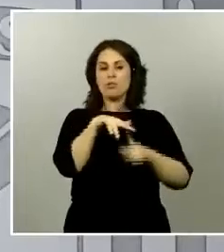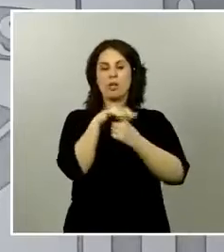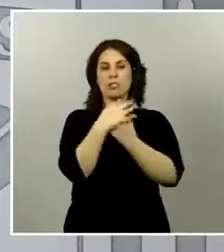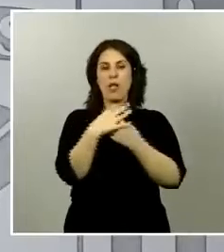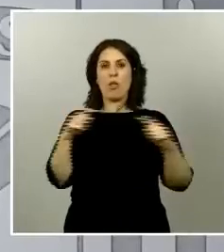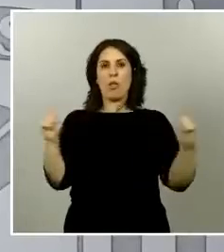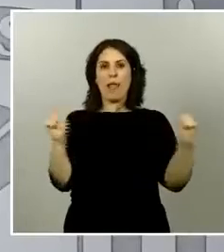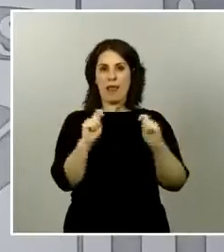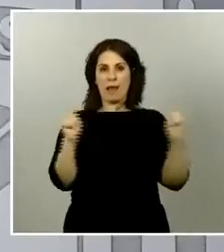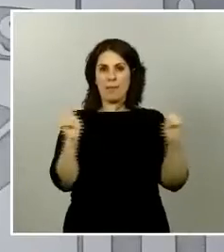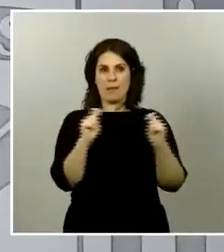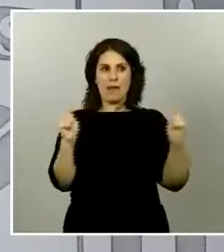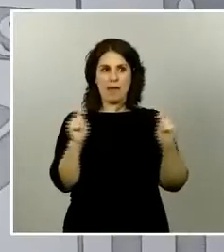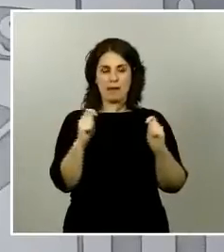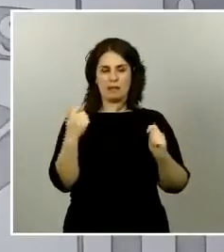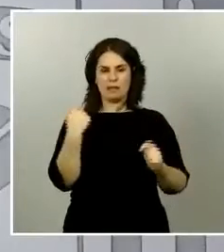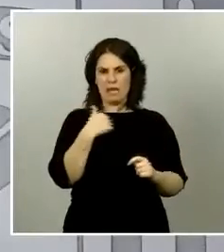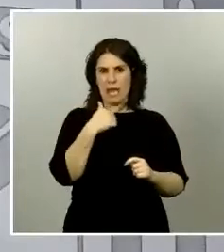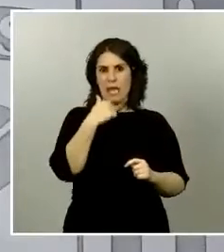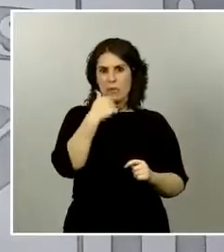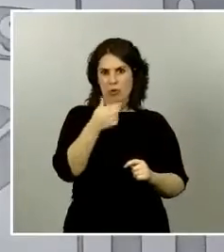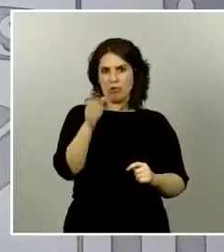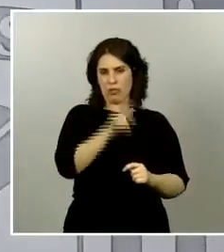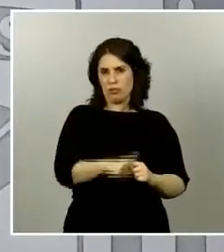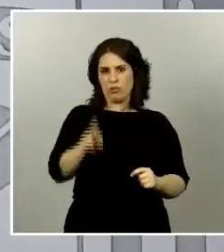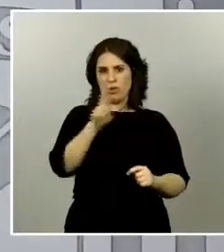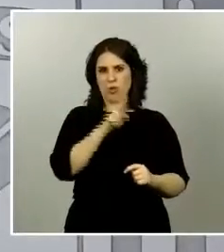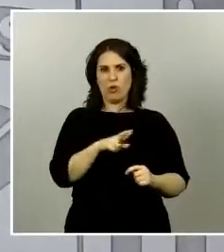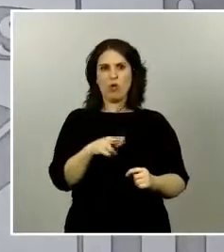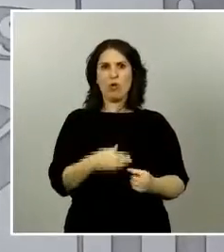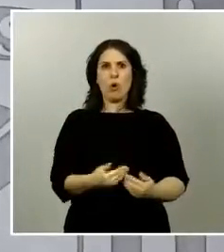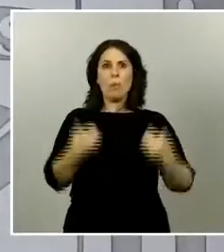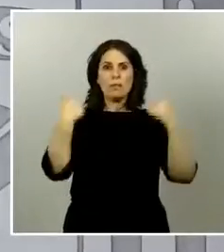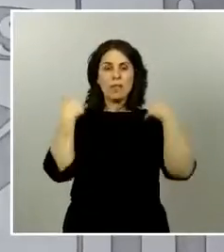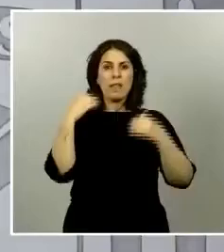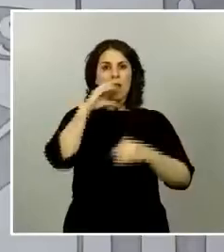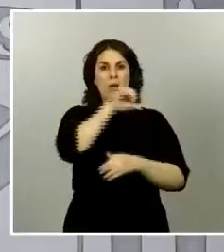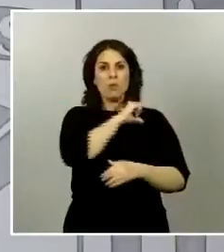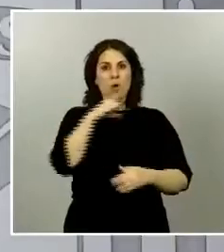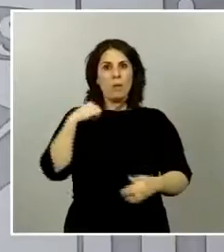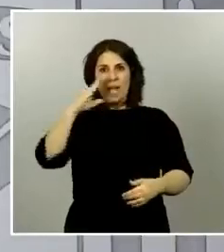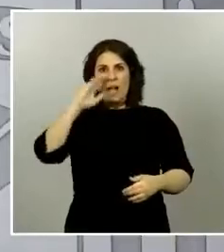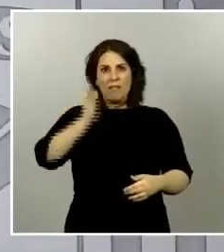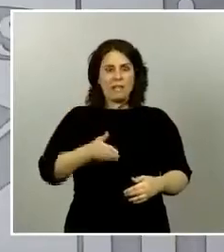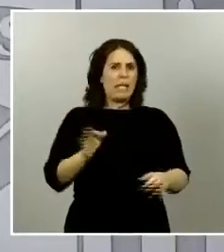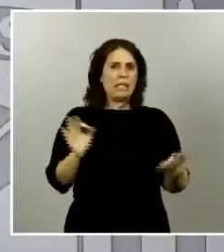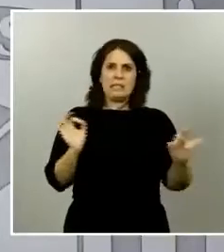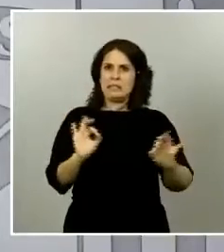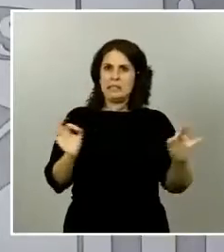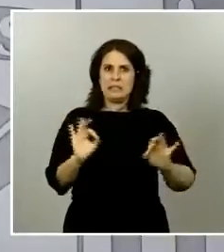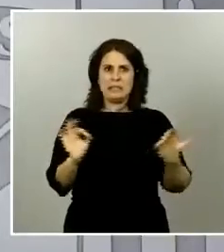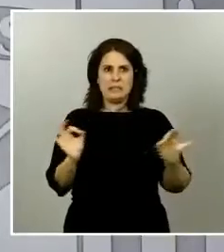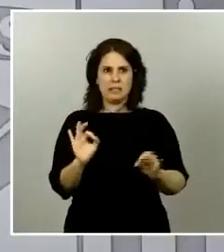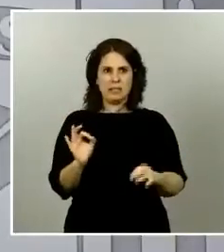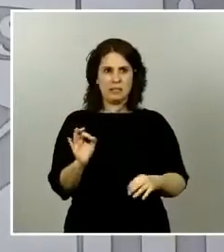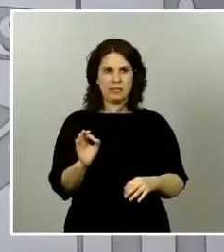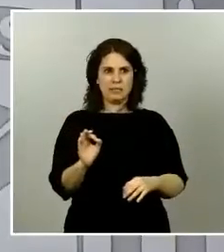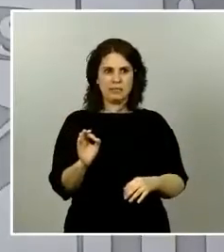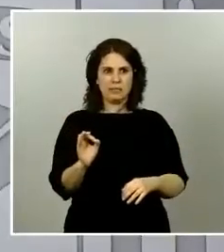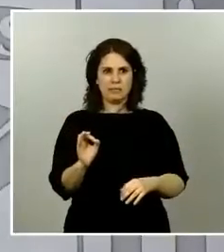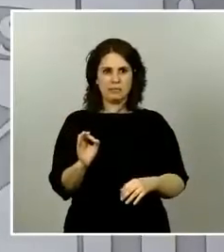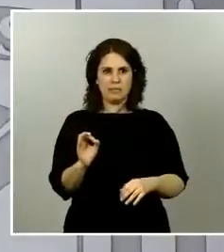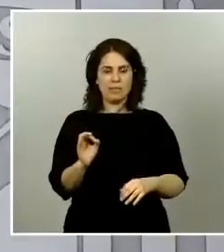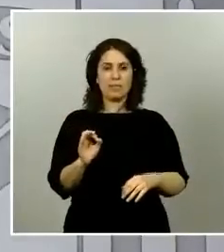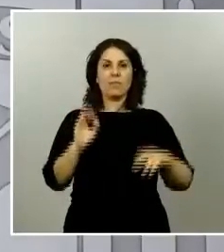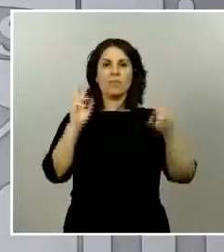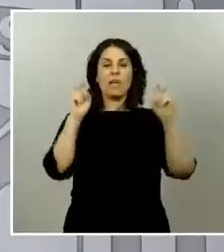siempre lo han estado, y en este sentido el estado de alarma, hemos dicho permanentemente que no afectaba a las competencias